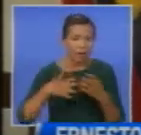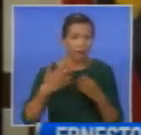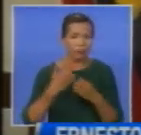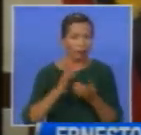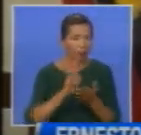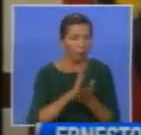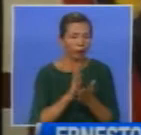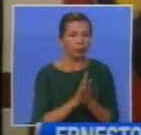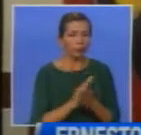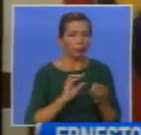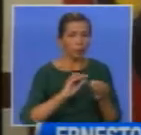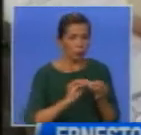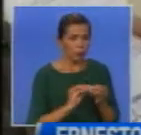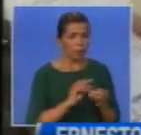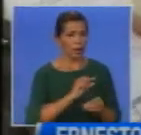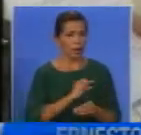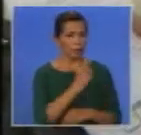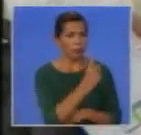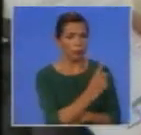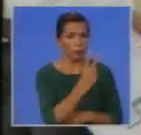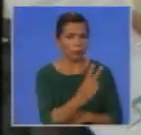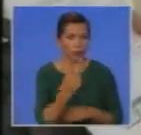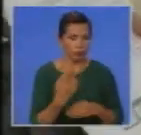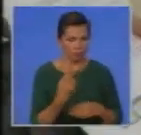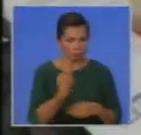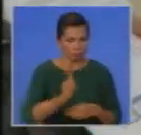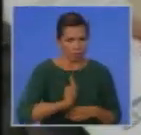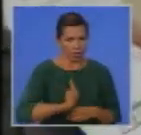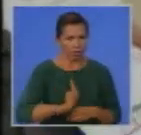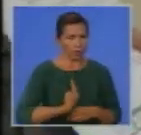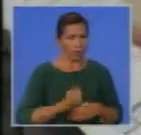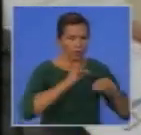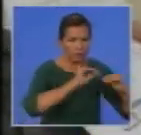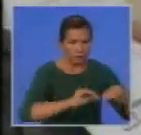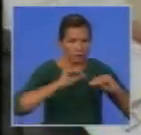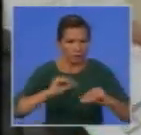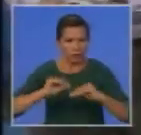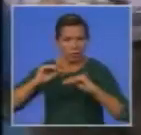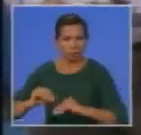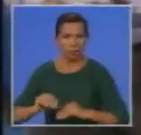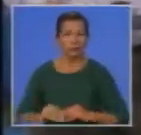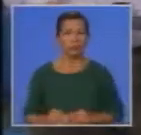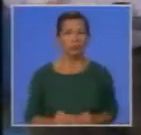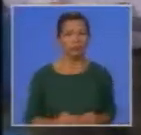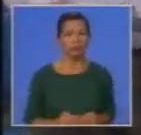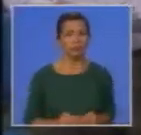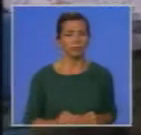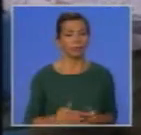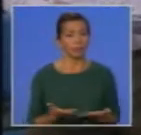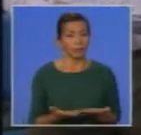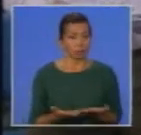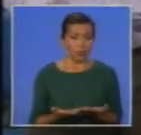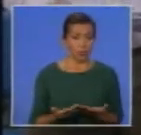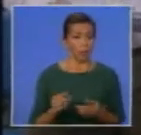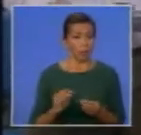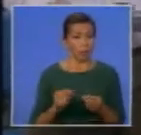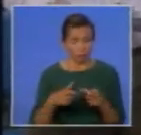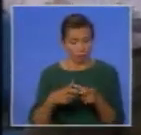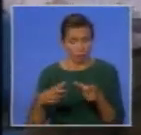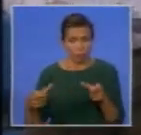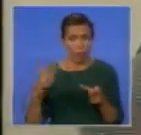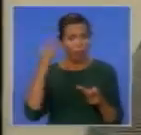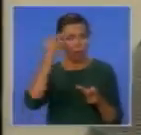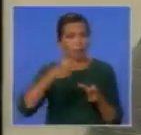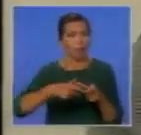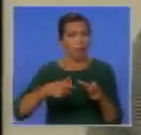escuelas pluridocentes. Pero a decir del Fondo de Cesantía del Magisterio, ya existen problemas a la hora de canjear los bonos que el Estado les